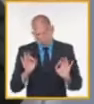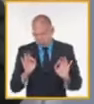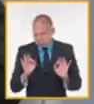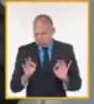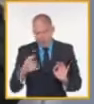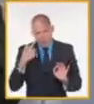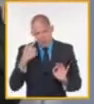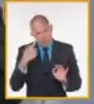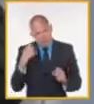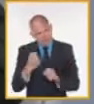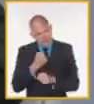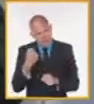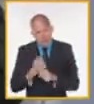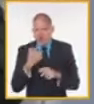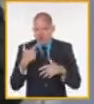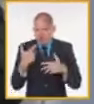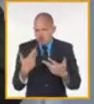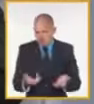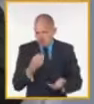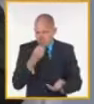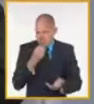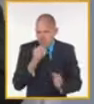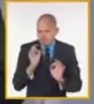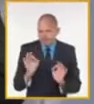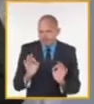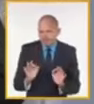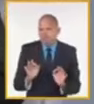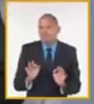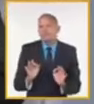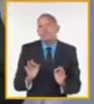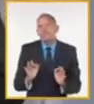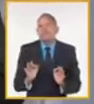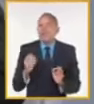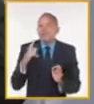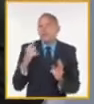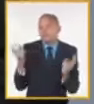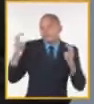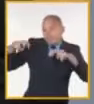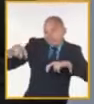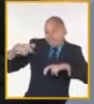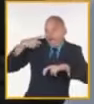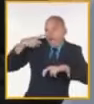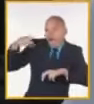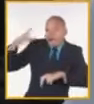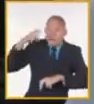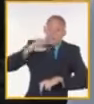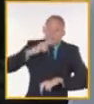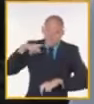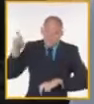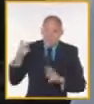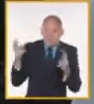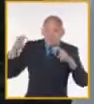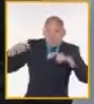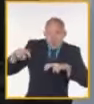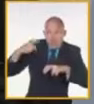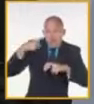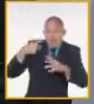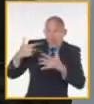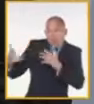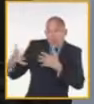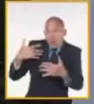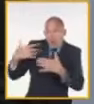serio responsable con la parte estadounidense pero que tiene que estar sobre la base de la